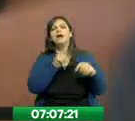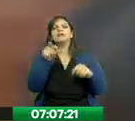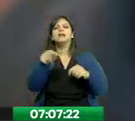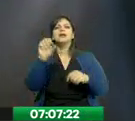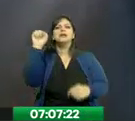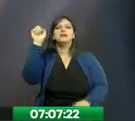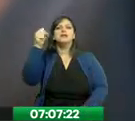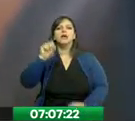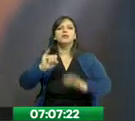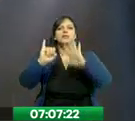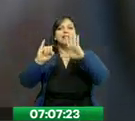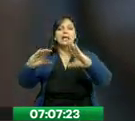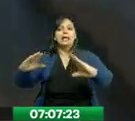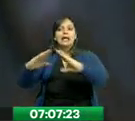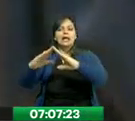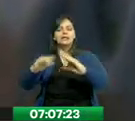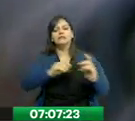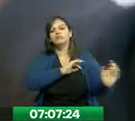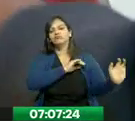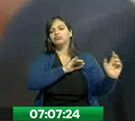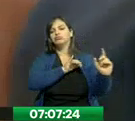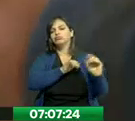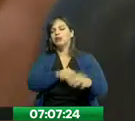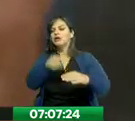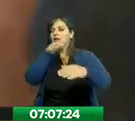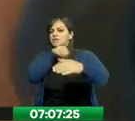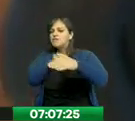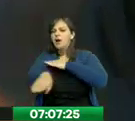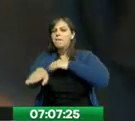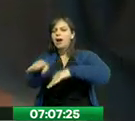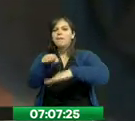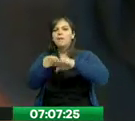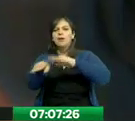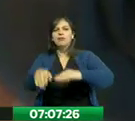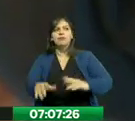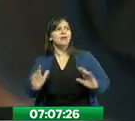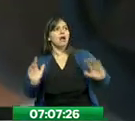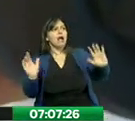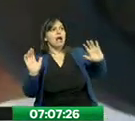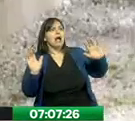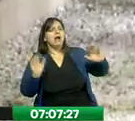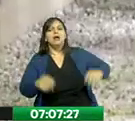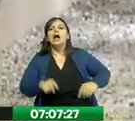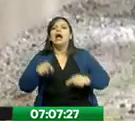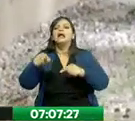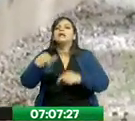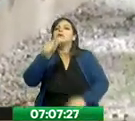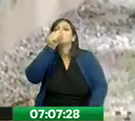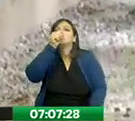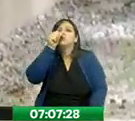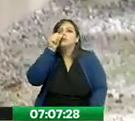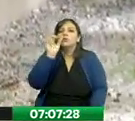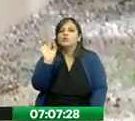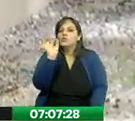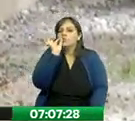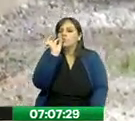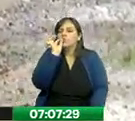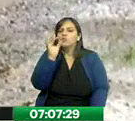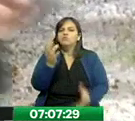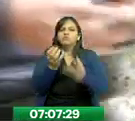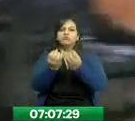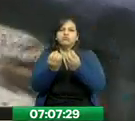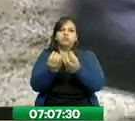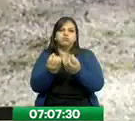urbe. Ya en el interior, los uniformados se percataron que el domicilio era utilizado para la